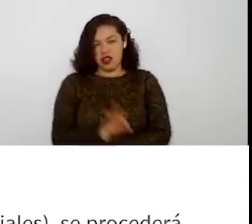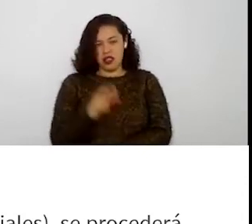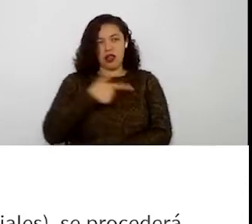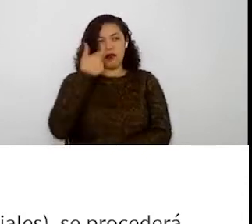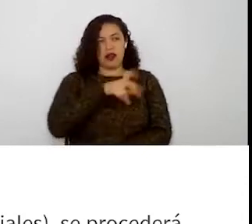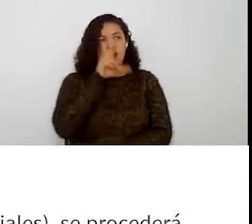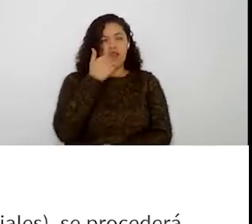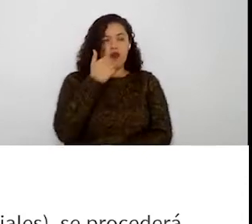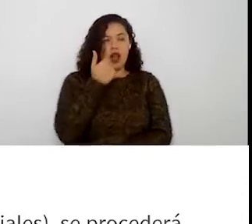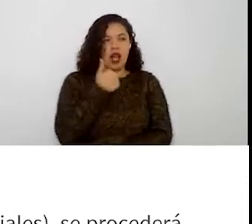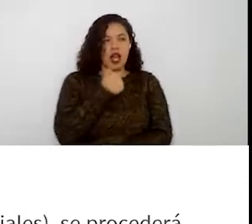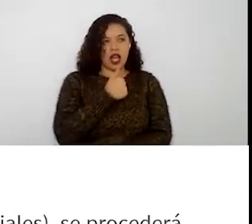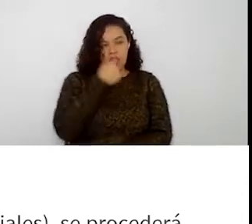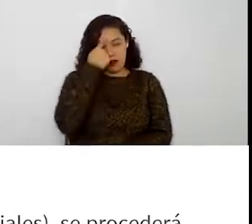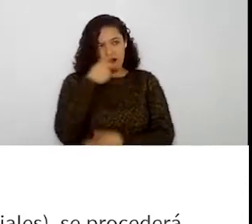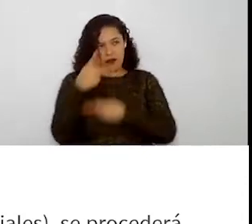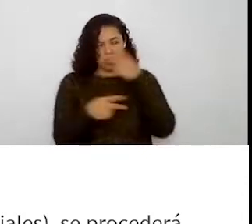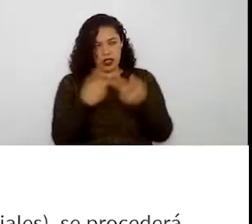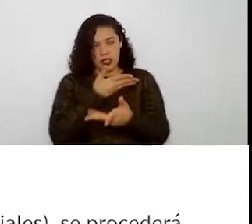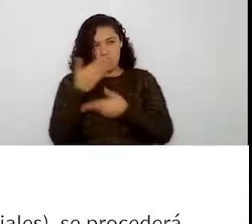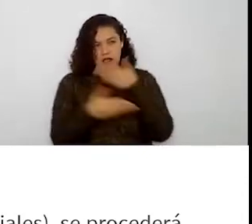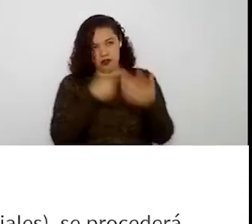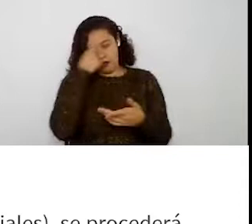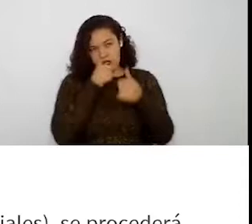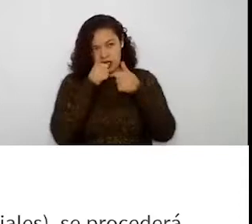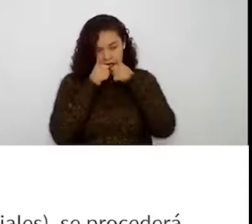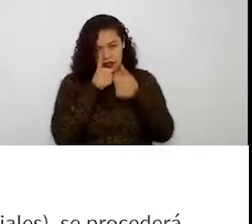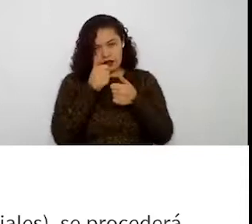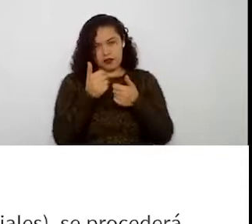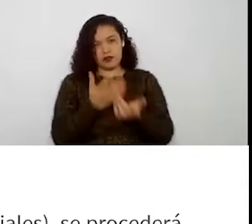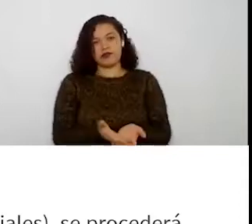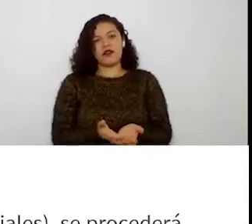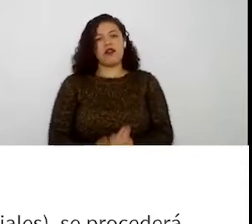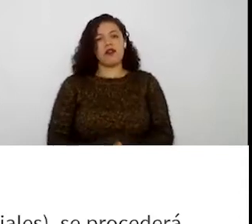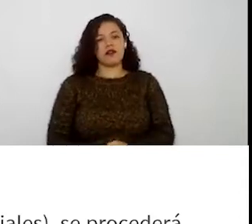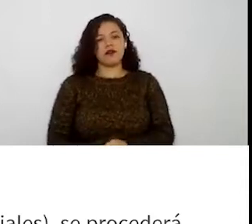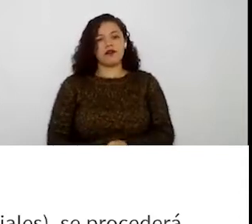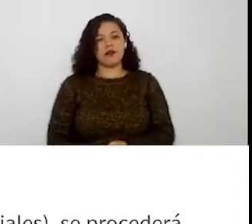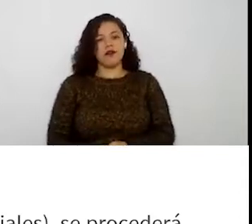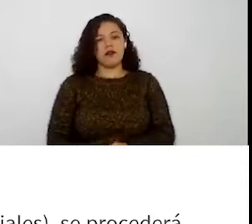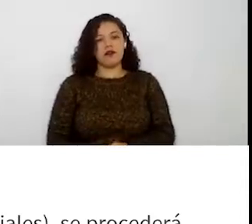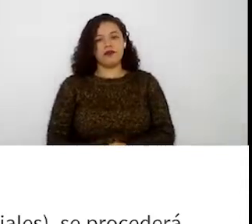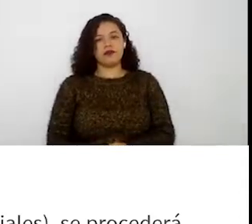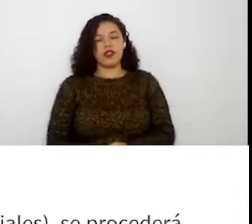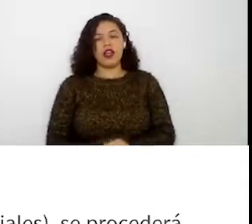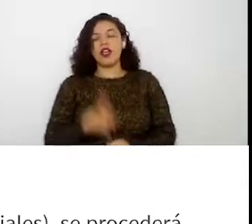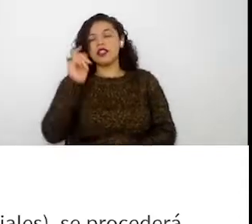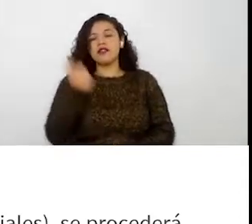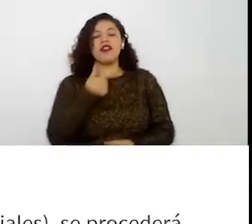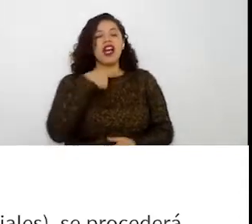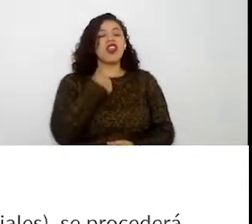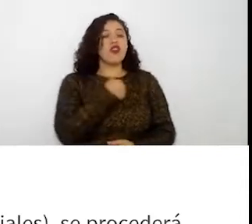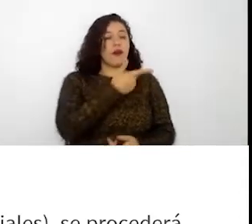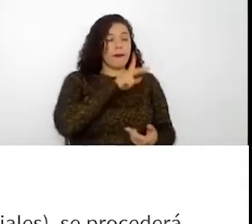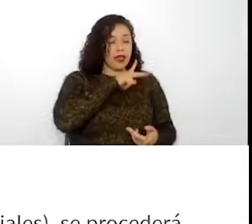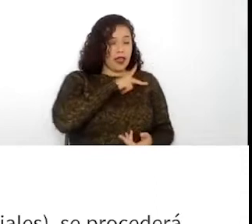pago total o parcial por las prestaciones de servicios esenciales toda vez que las mismas no representan erogaciones o desembolsos